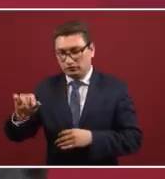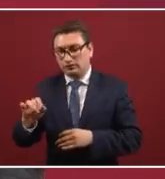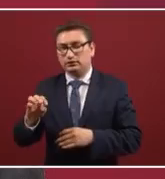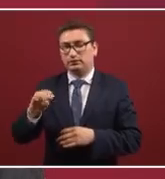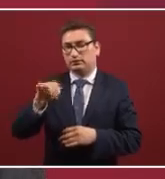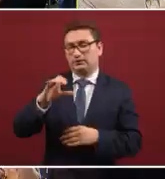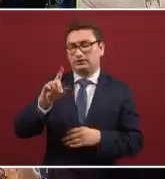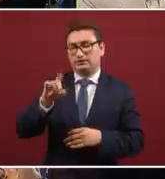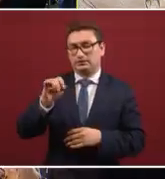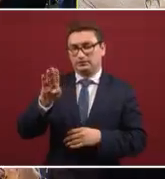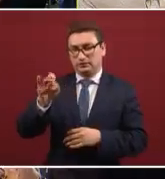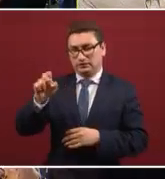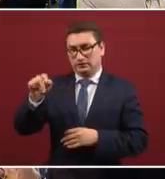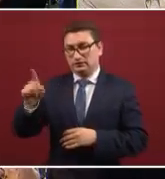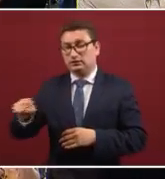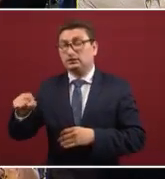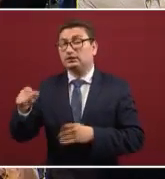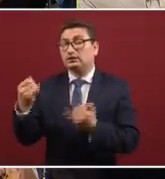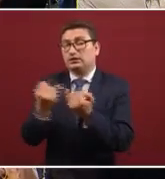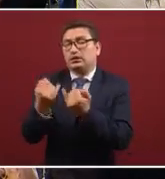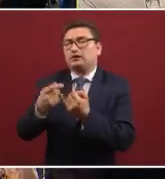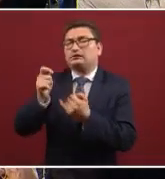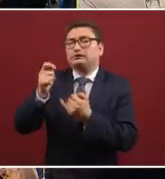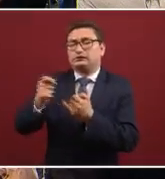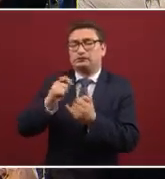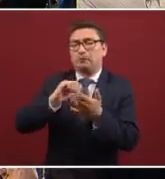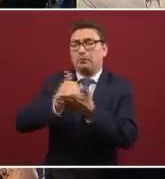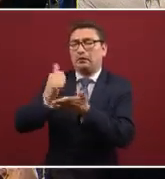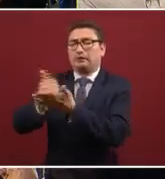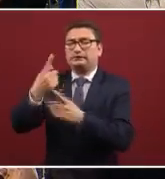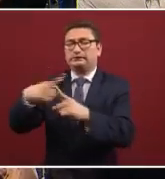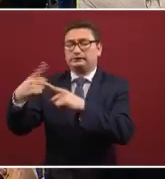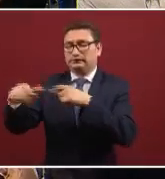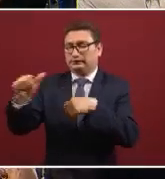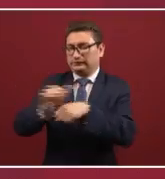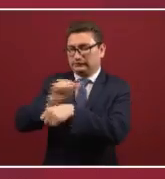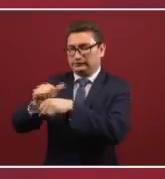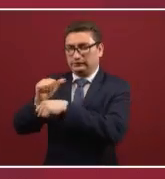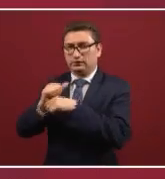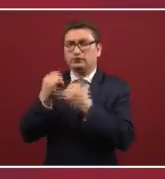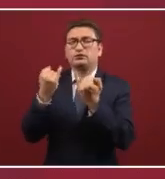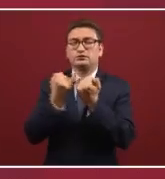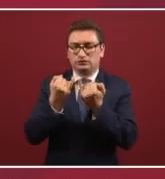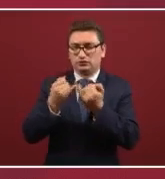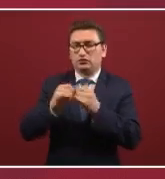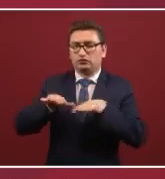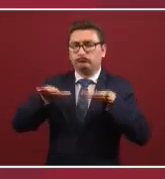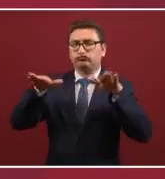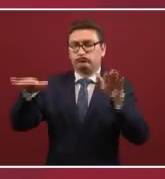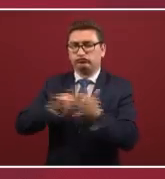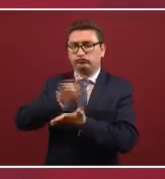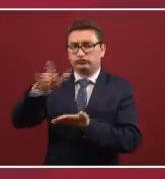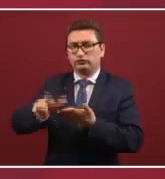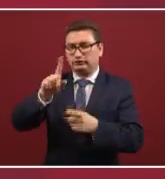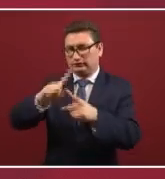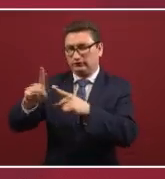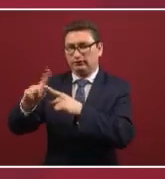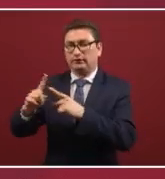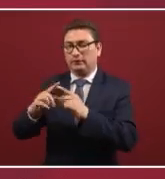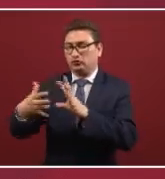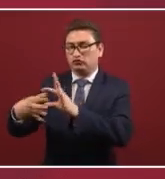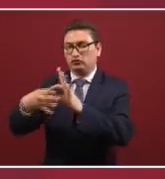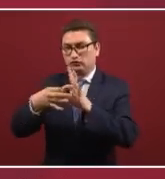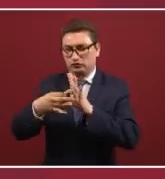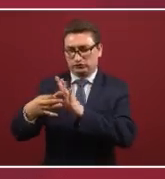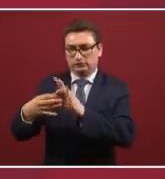Mercedes-Benz, prácticamente toda la industria automotriz y aeronáutica que ya tiene algún tipo de relación. Como usted